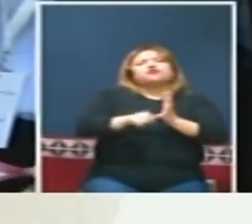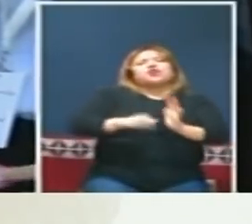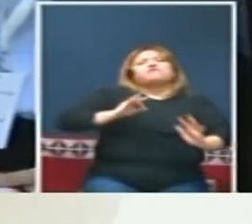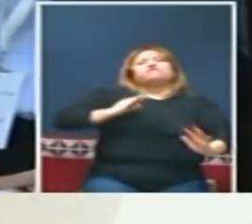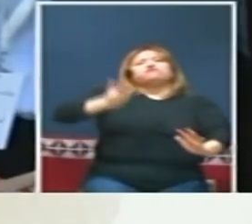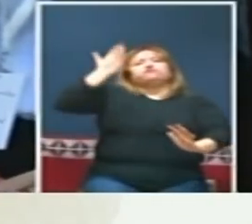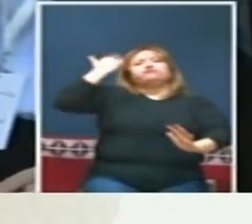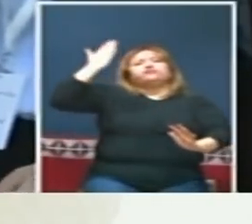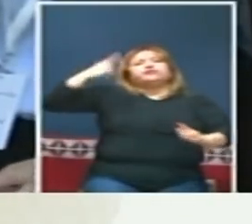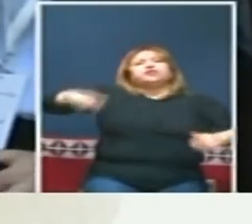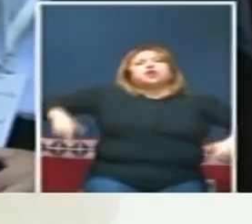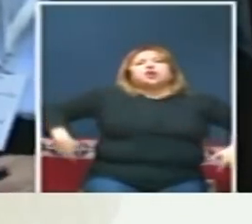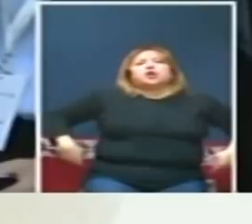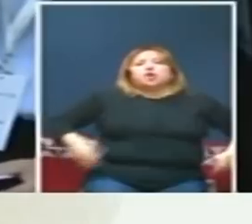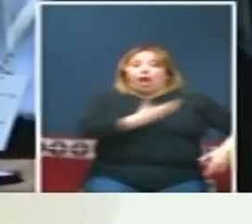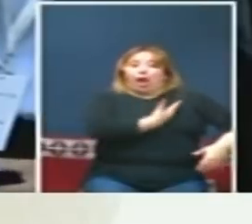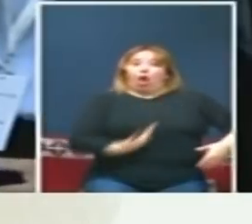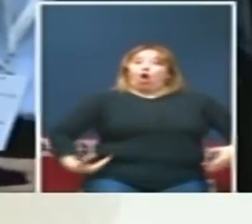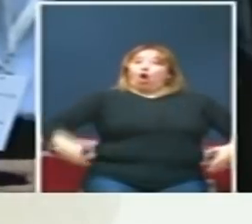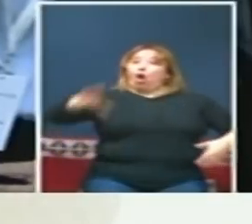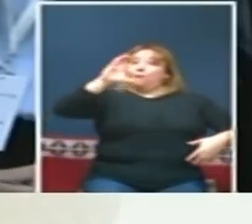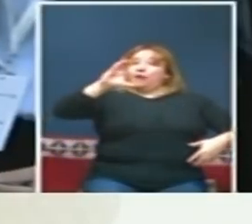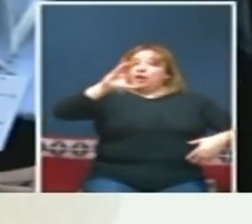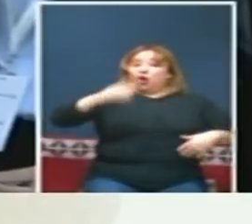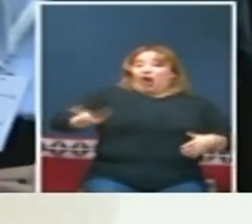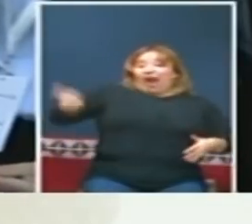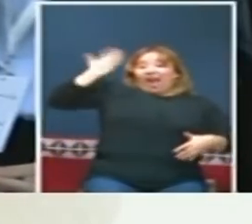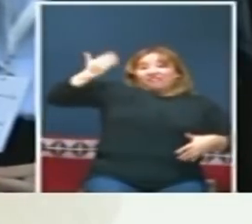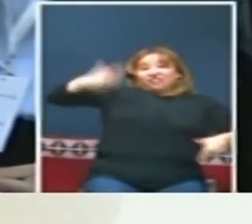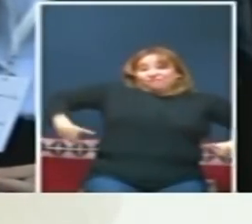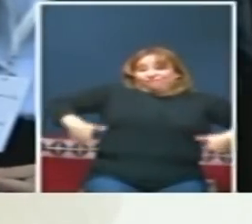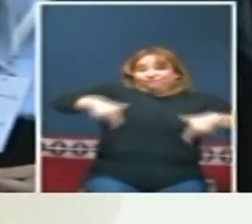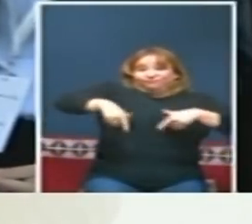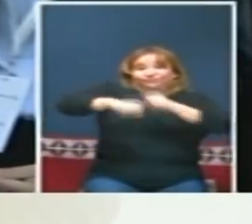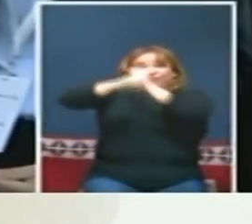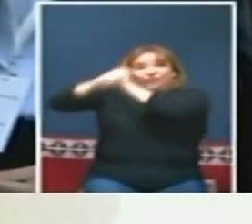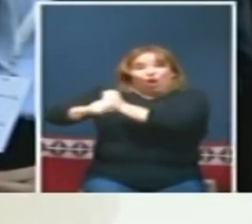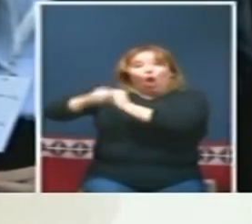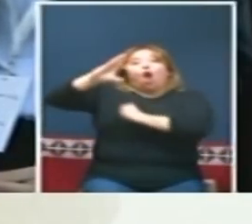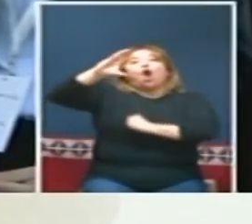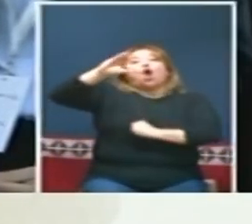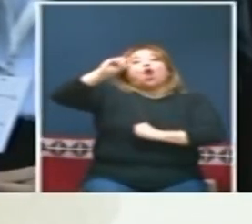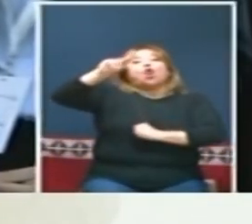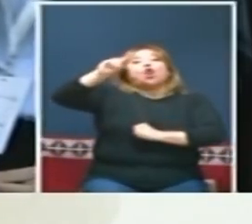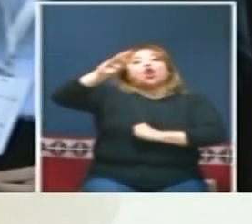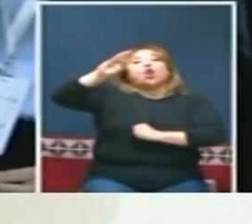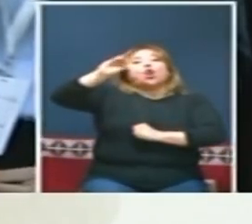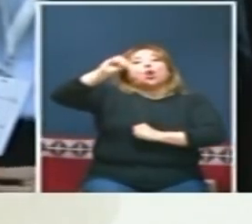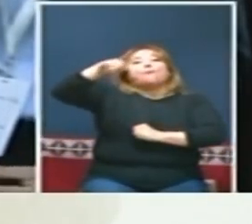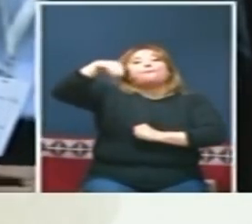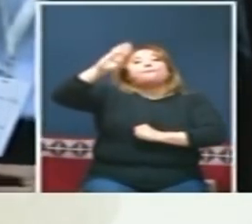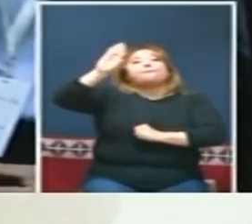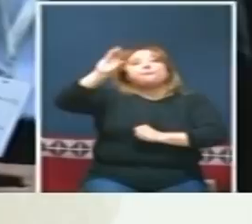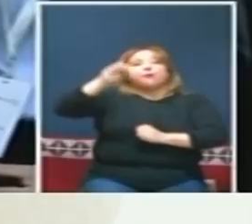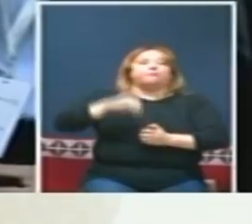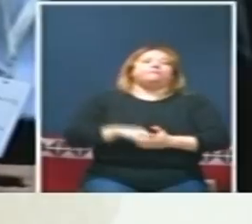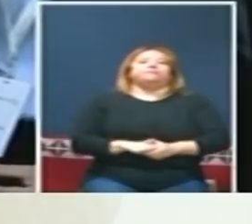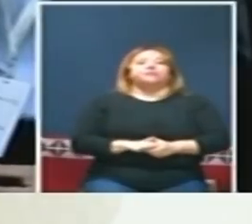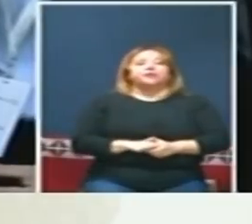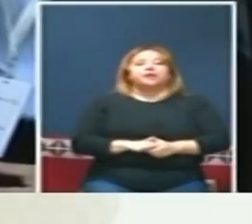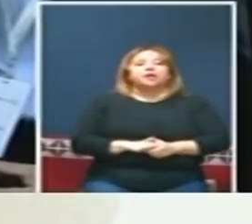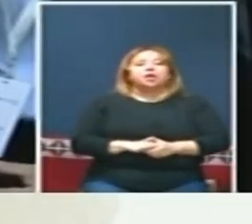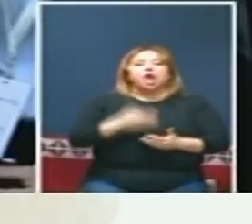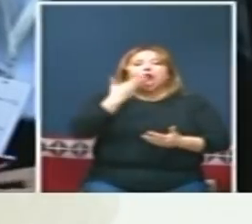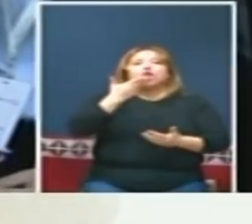gestión, el gobierno de Monseñor Colombo, nuestro anterior obispo, que se terminó de cerrar la causa. Ahora ya propiamente hablemos de